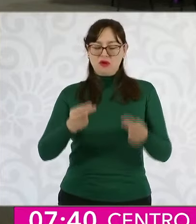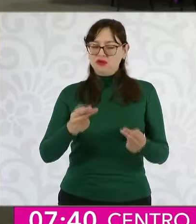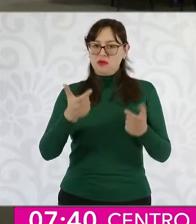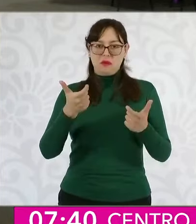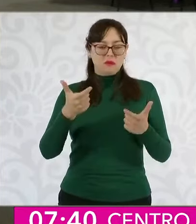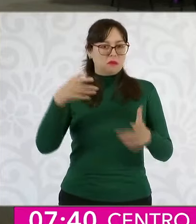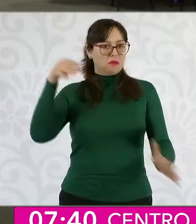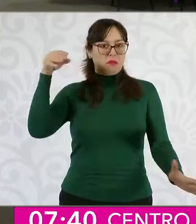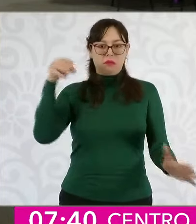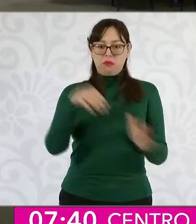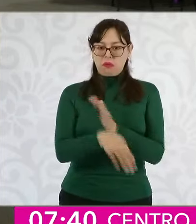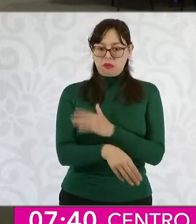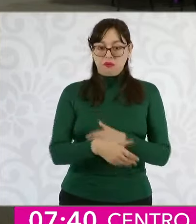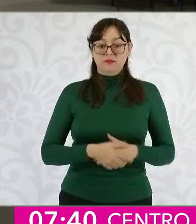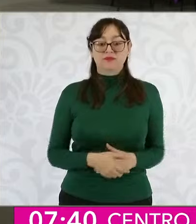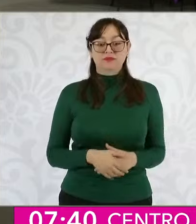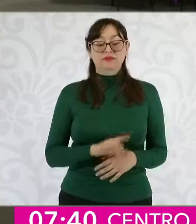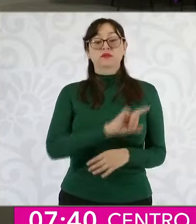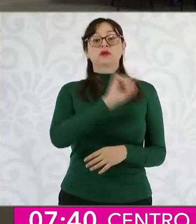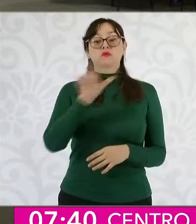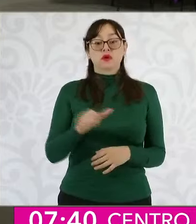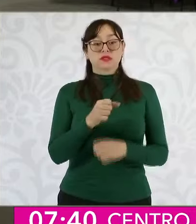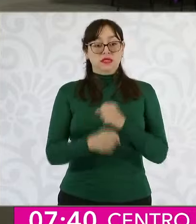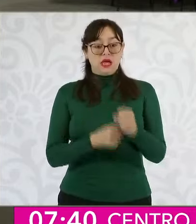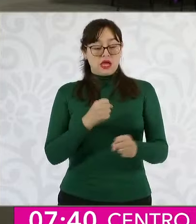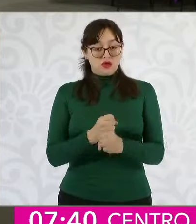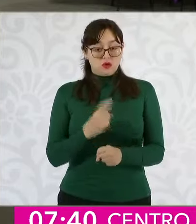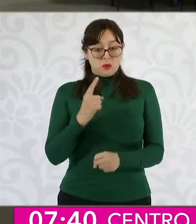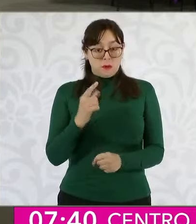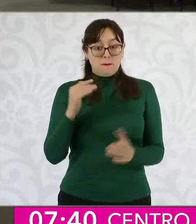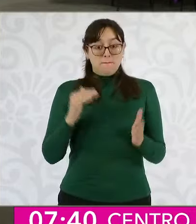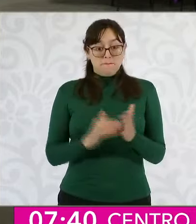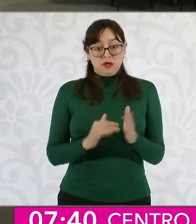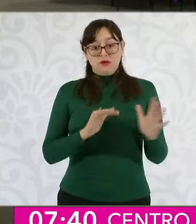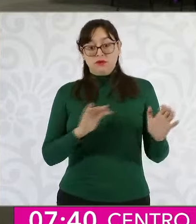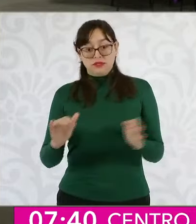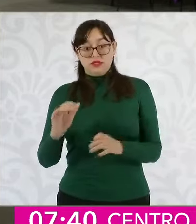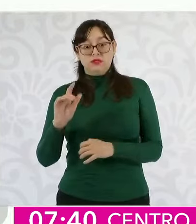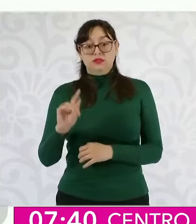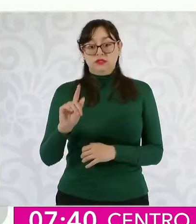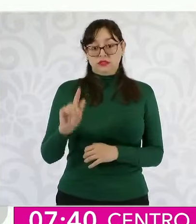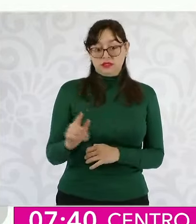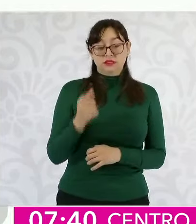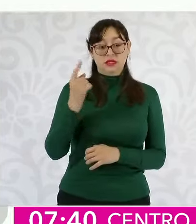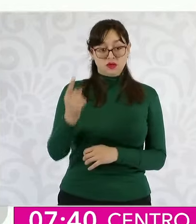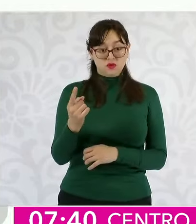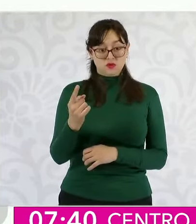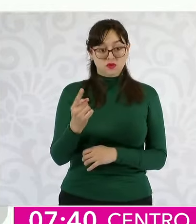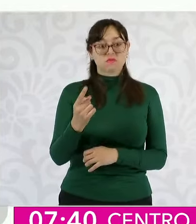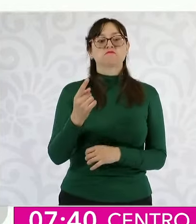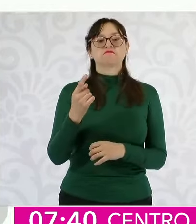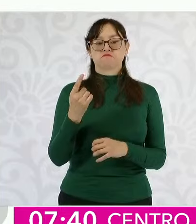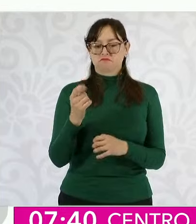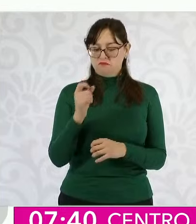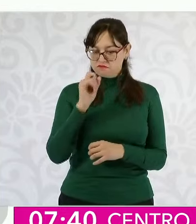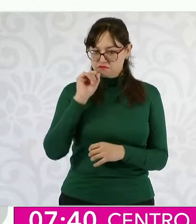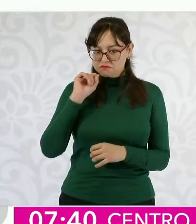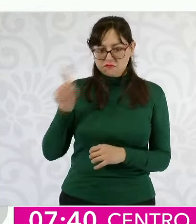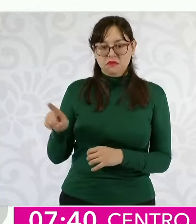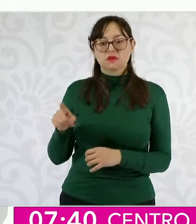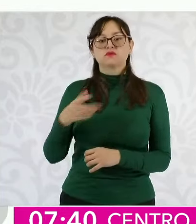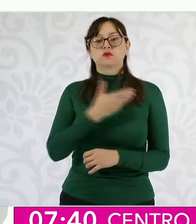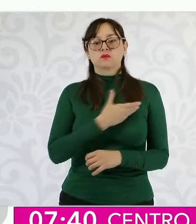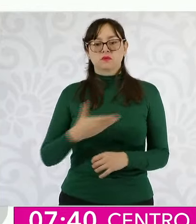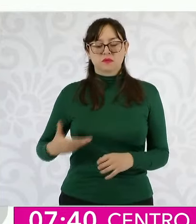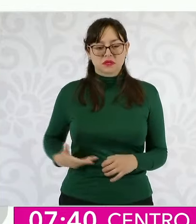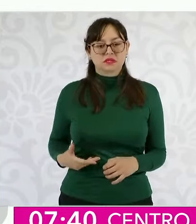relativamente, fue en 1971, con el presidente Richard Nixon. Él anunció